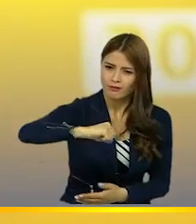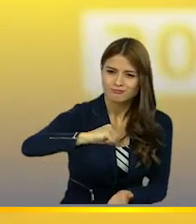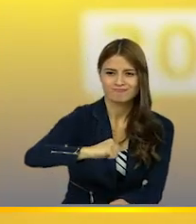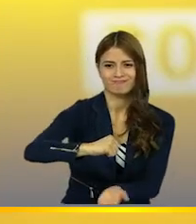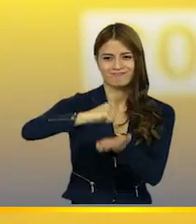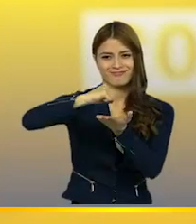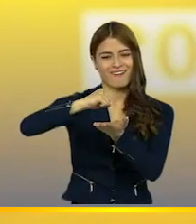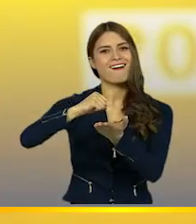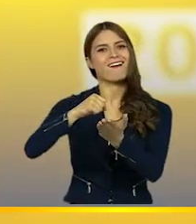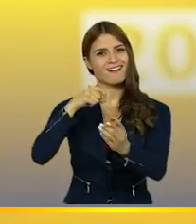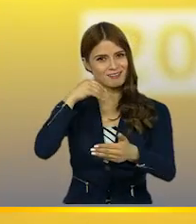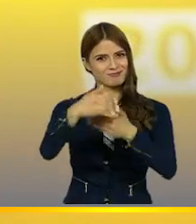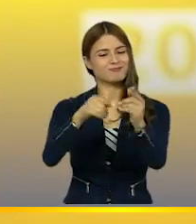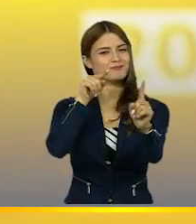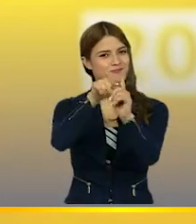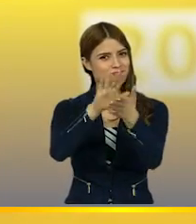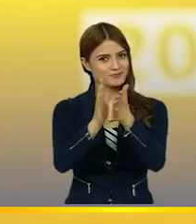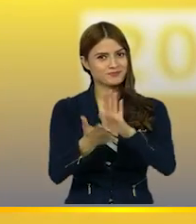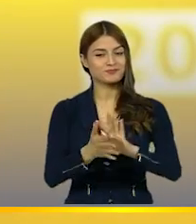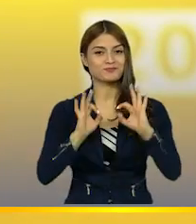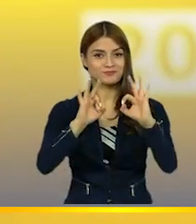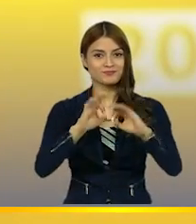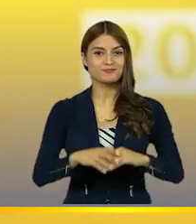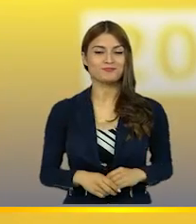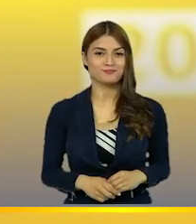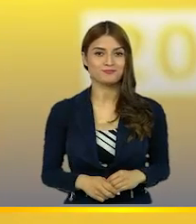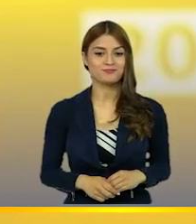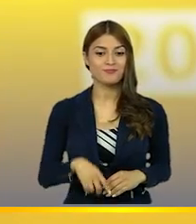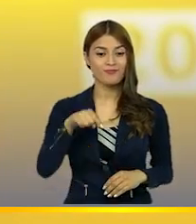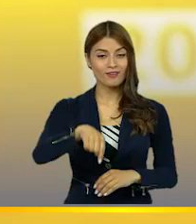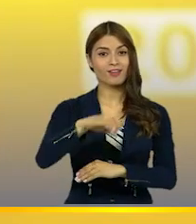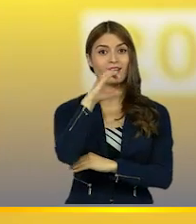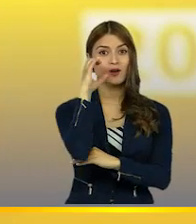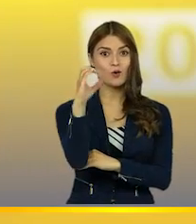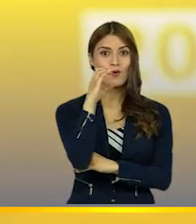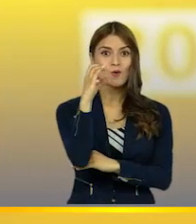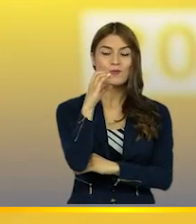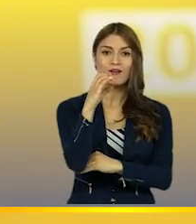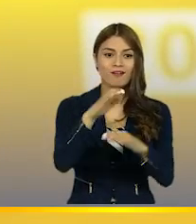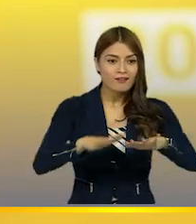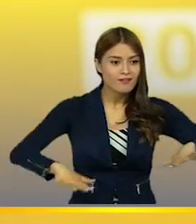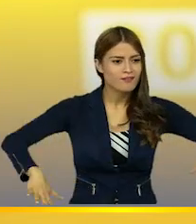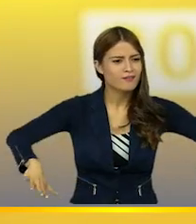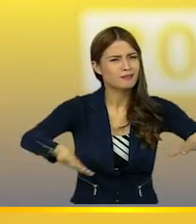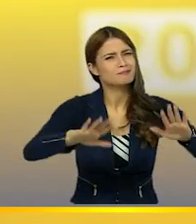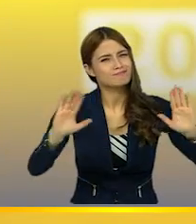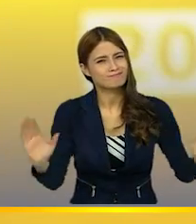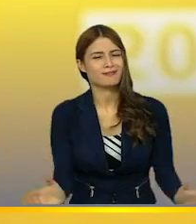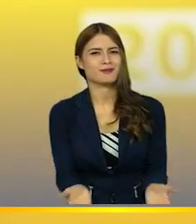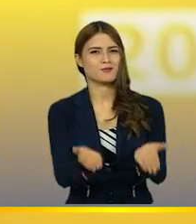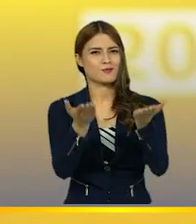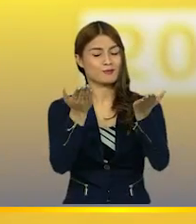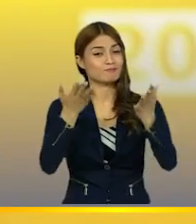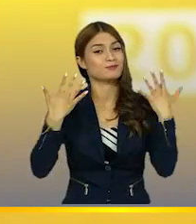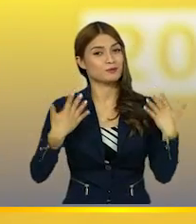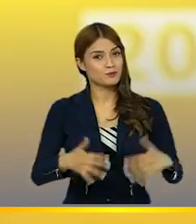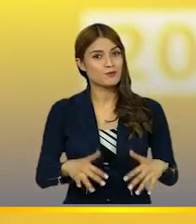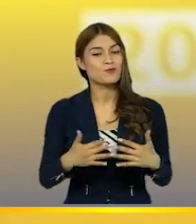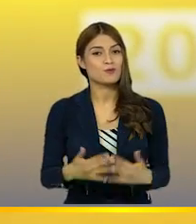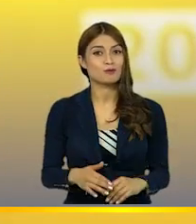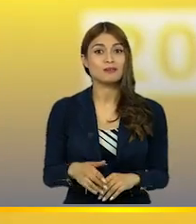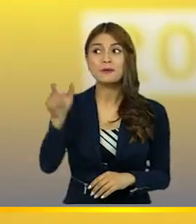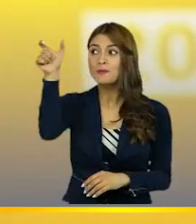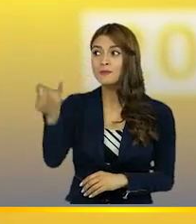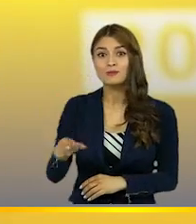y la garantía de sus derechos. La Colombia que recibirá al Santo Padre no solo es nueva y distinta por estas